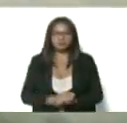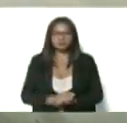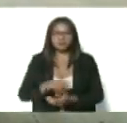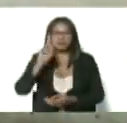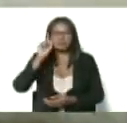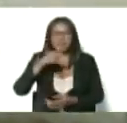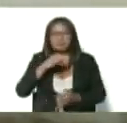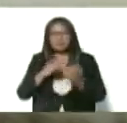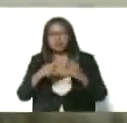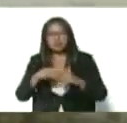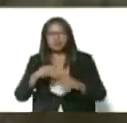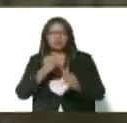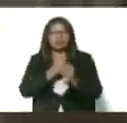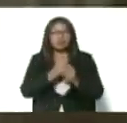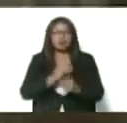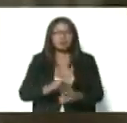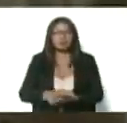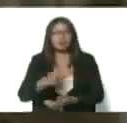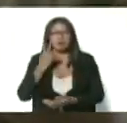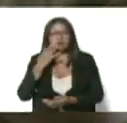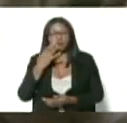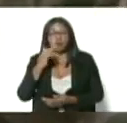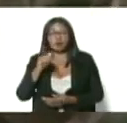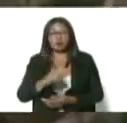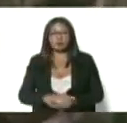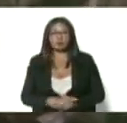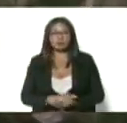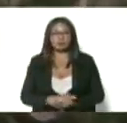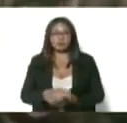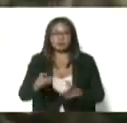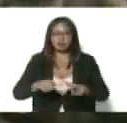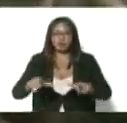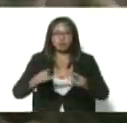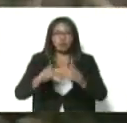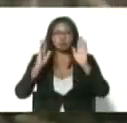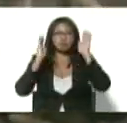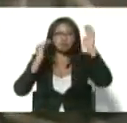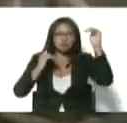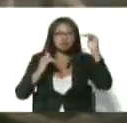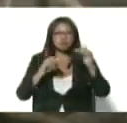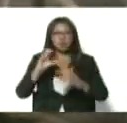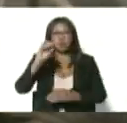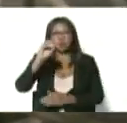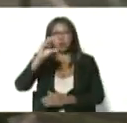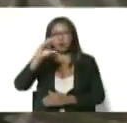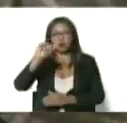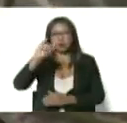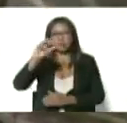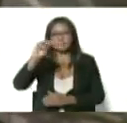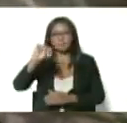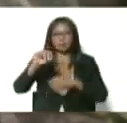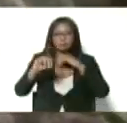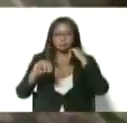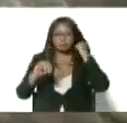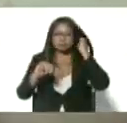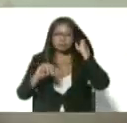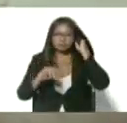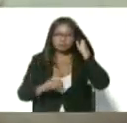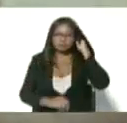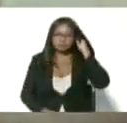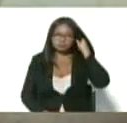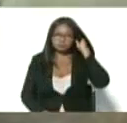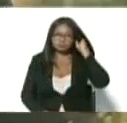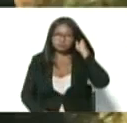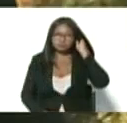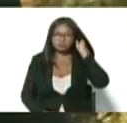trabajo como en este caso en esta en este centro de atención o game up pero quiero decirle presidente que